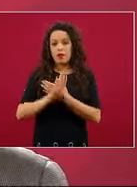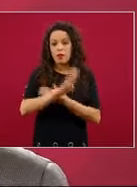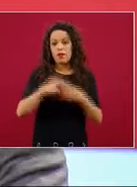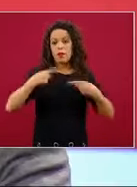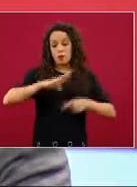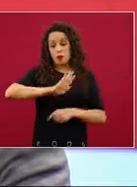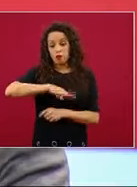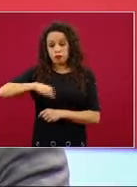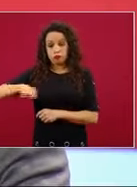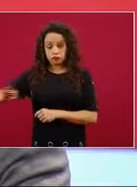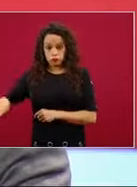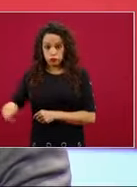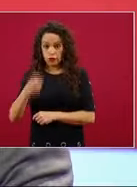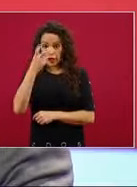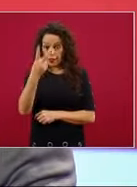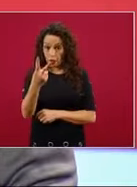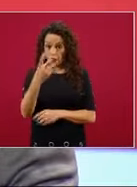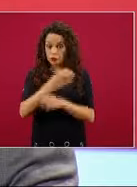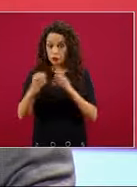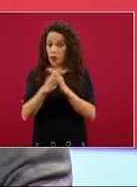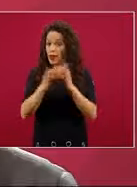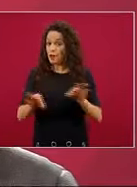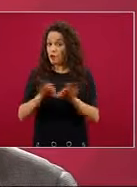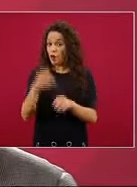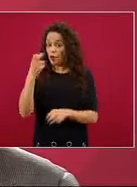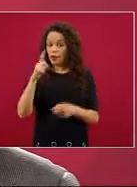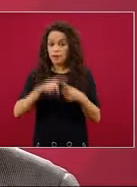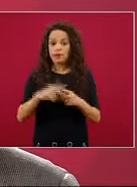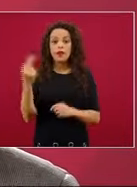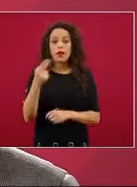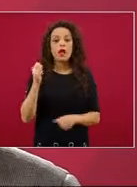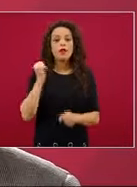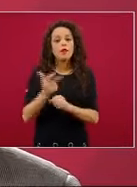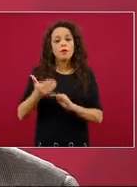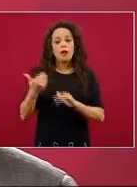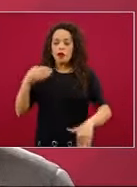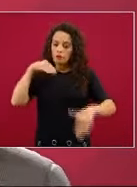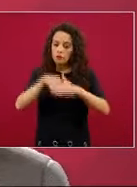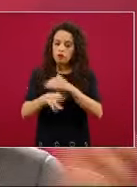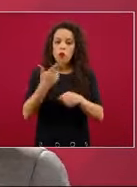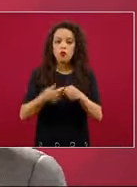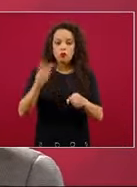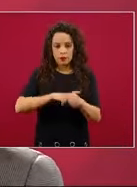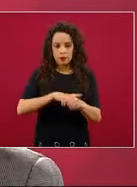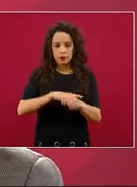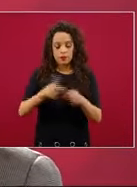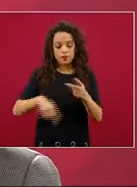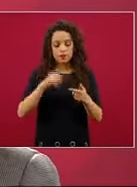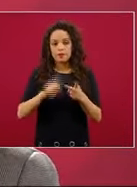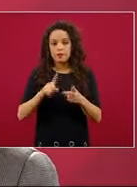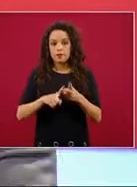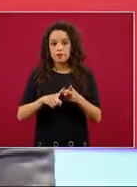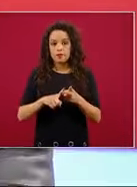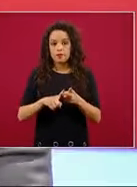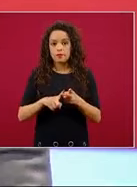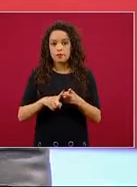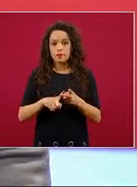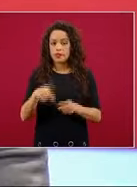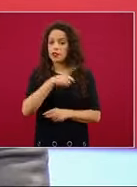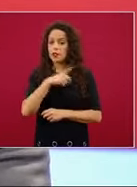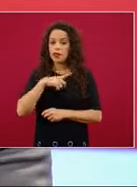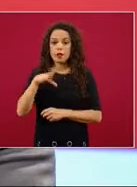dos elementos cruciales de esto. Uno es acudir tempranamente a los hospitales, el otro es garantizar que hay una